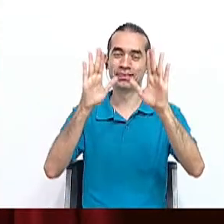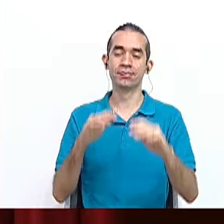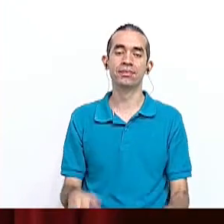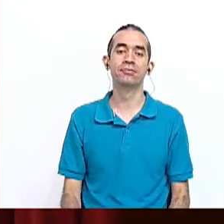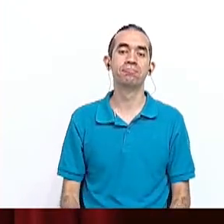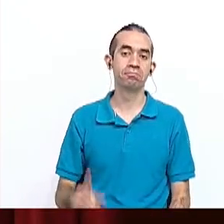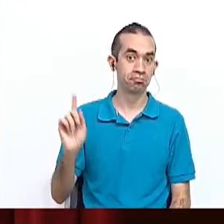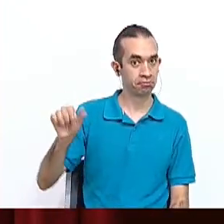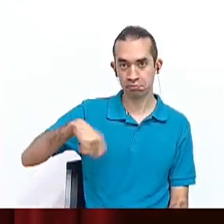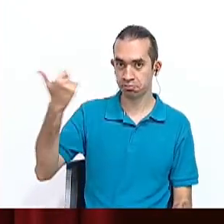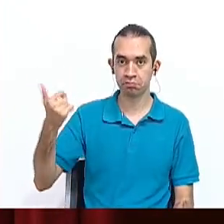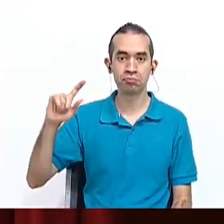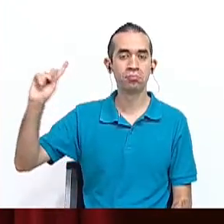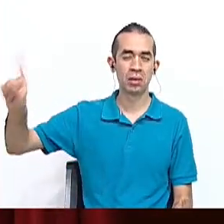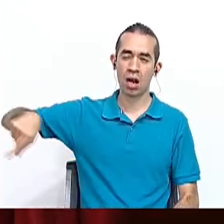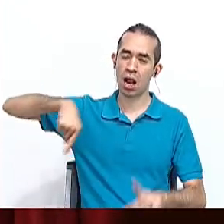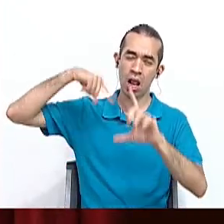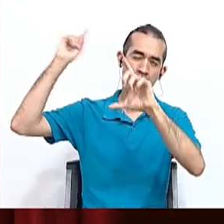con la siguiente.